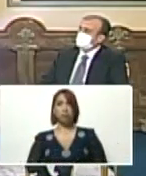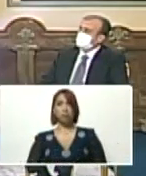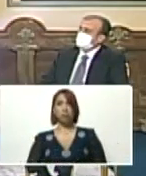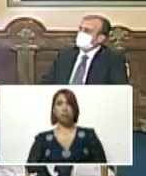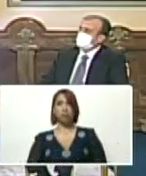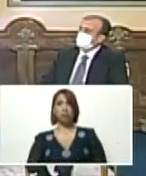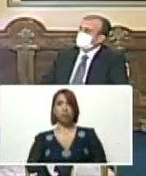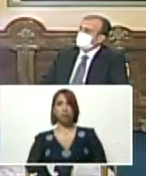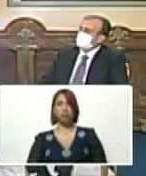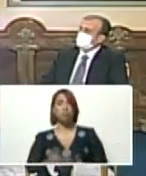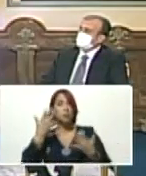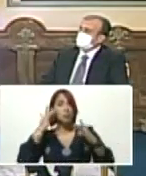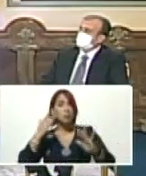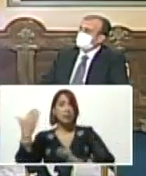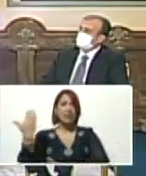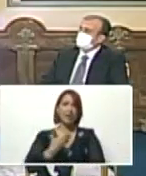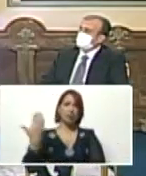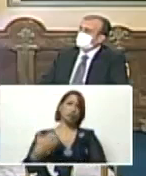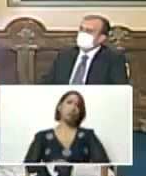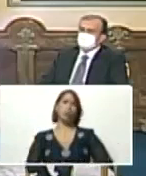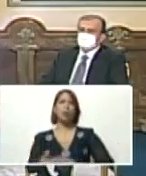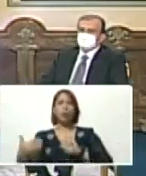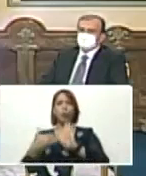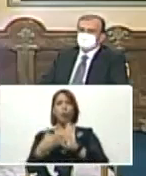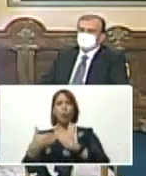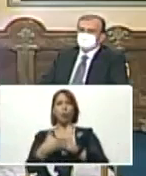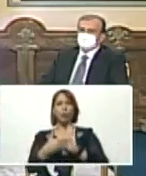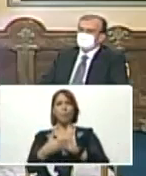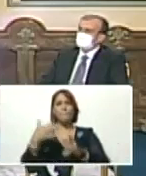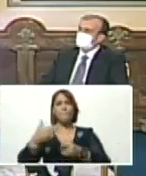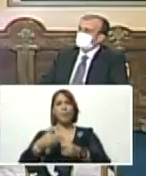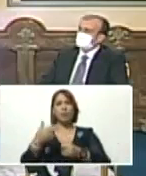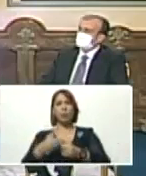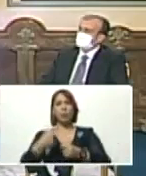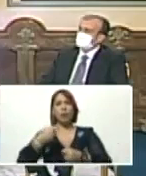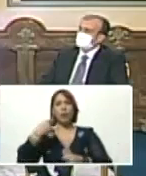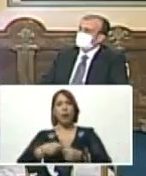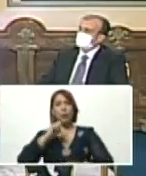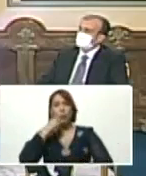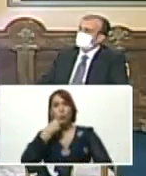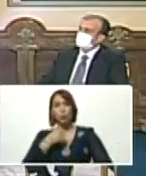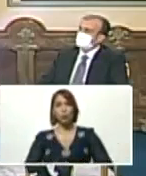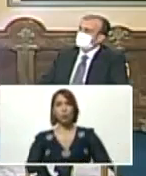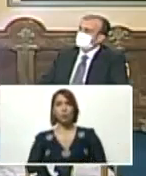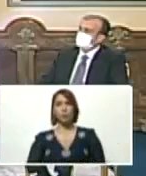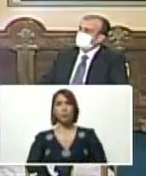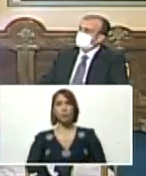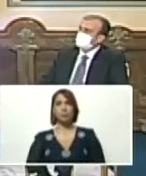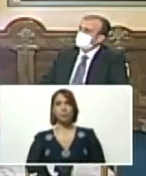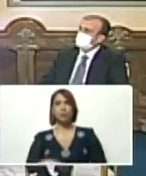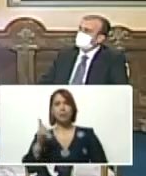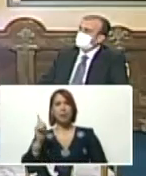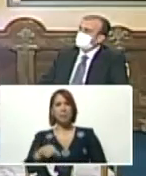las pretendidas sanciones contra el petróleo y el gas ruso. Y el efecto boomerang contra